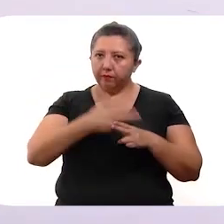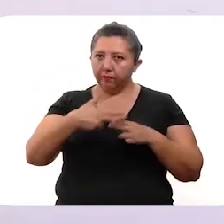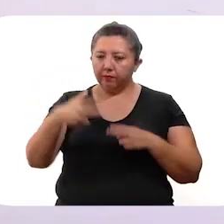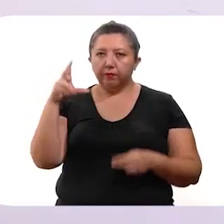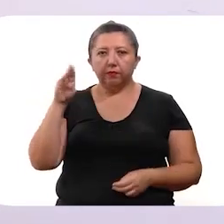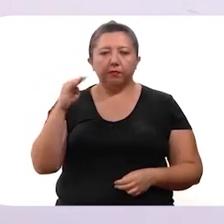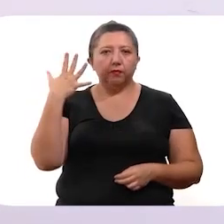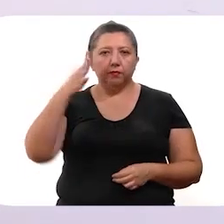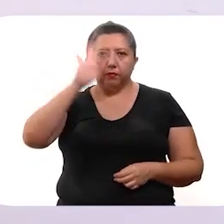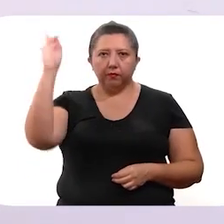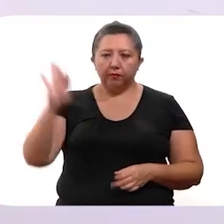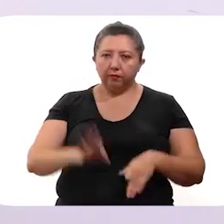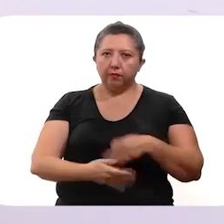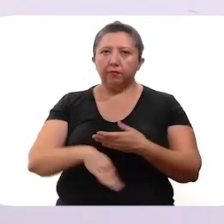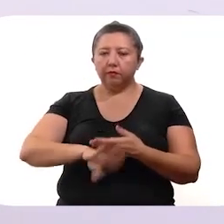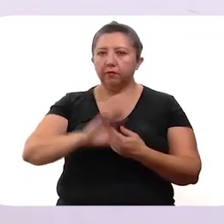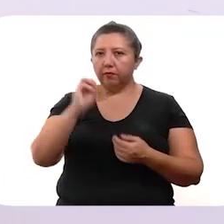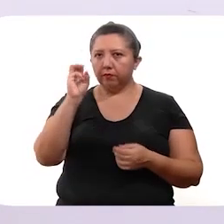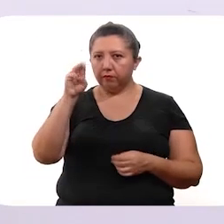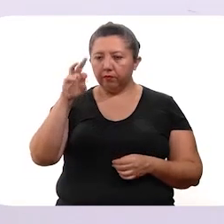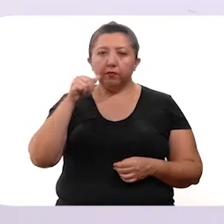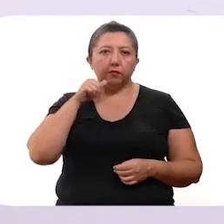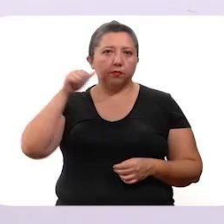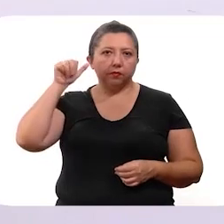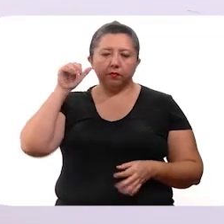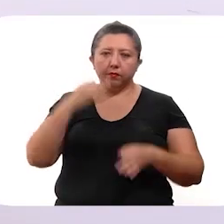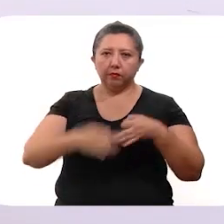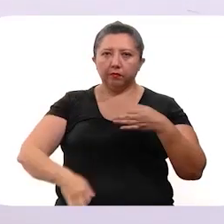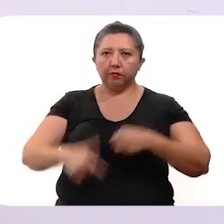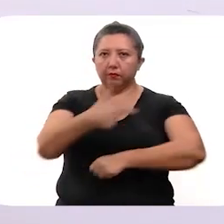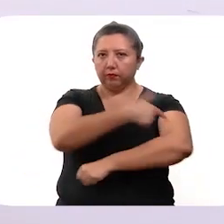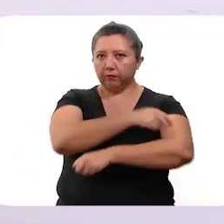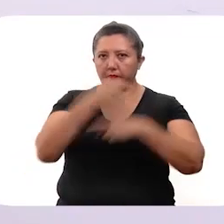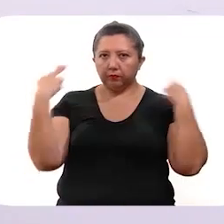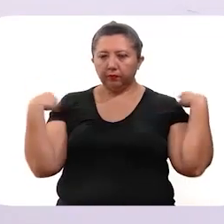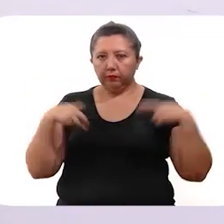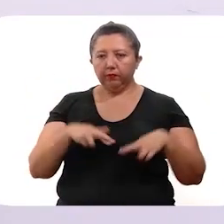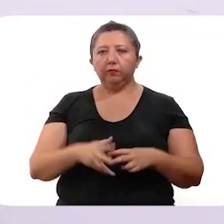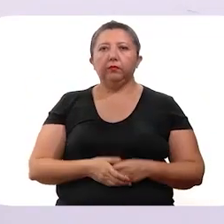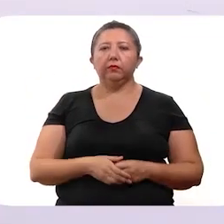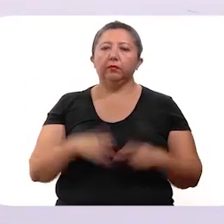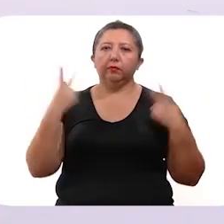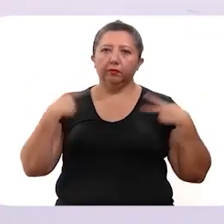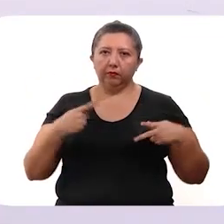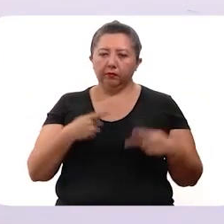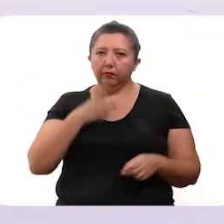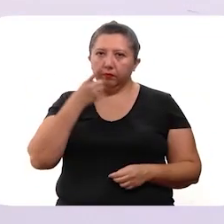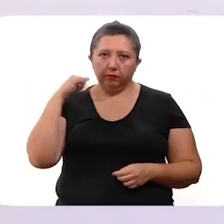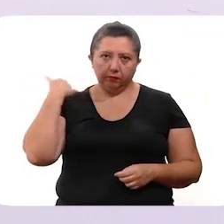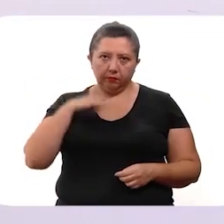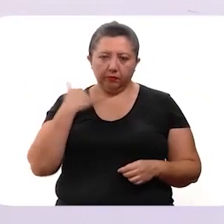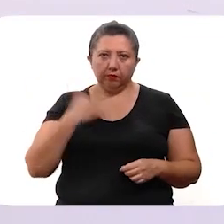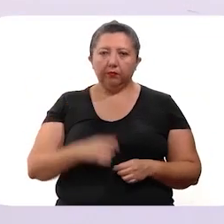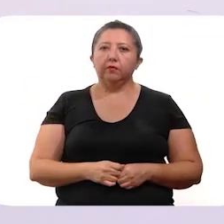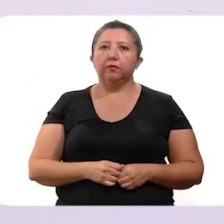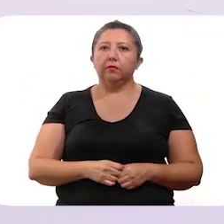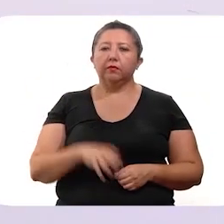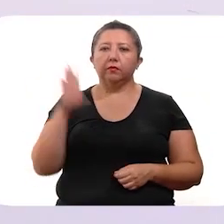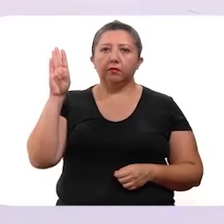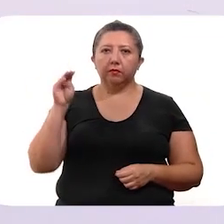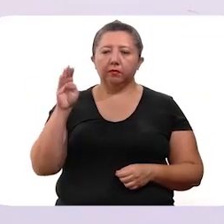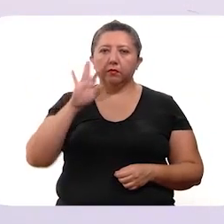del 95% contra Omicron. Ayer concluyó la vacunación de las maestras, maestros y personal escolar de Yucatán, donde cerca